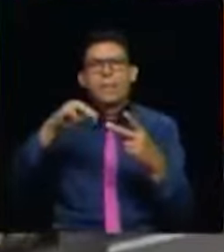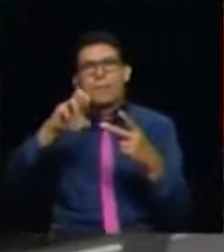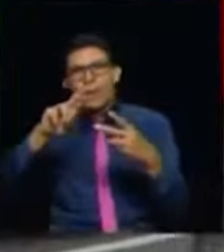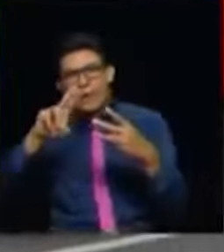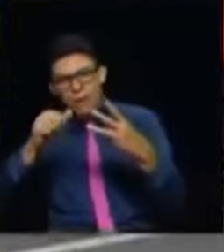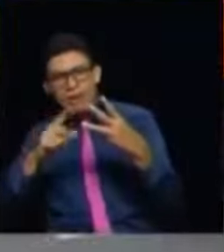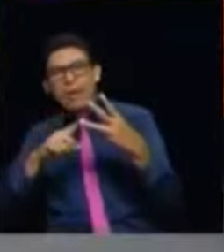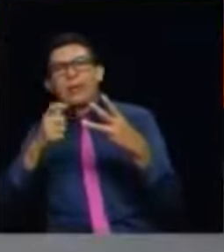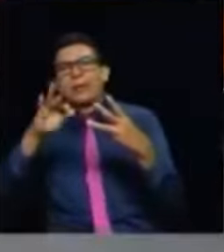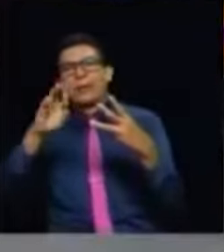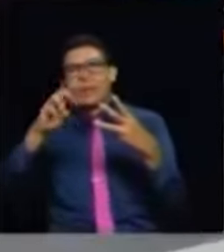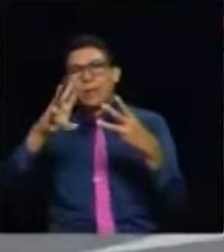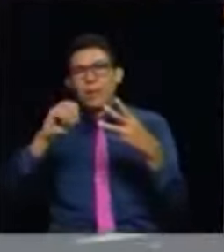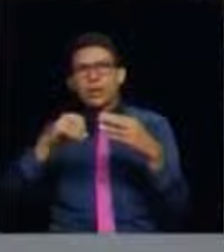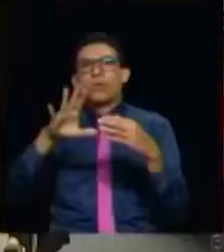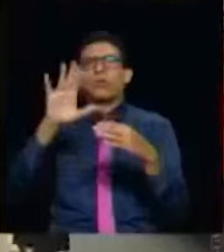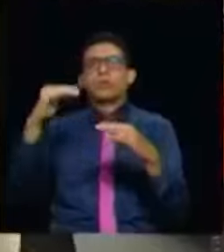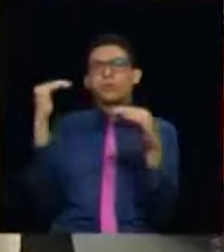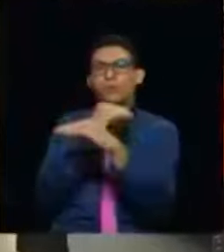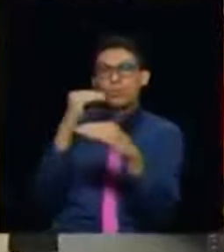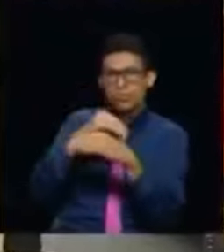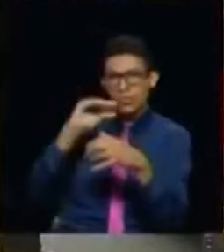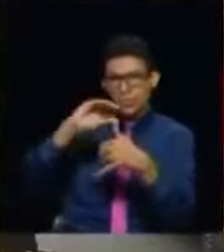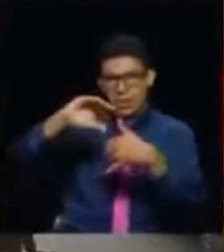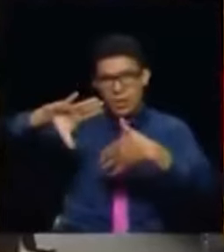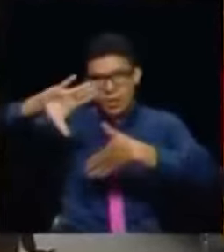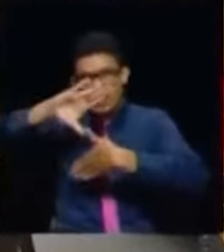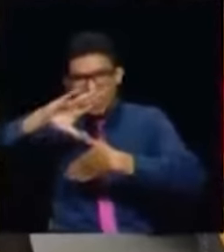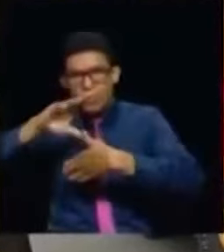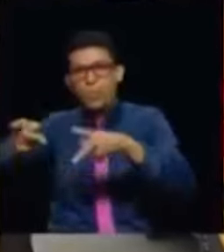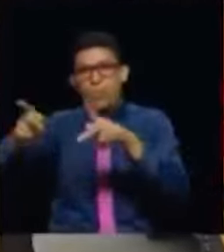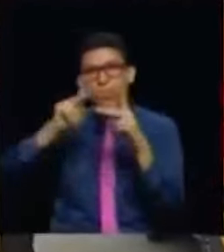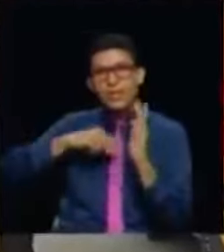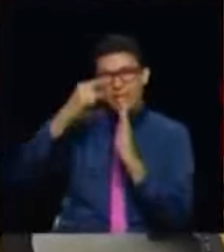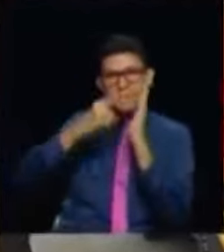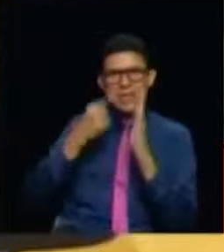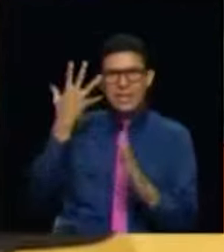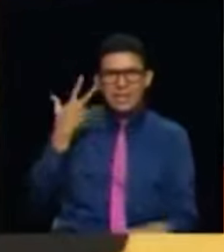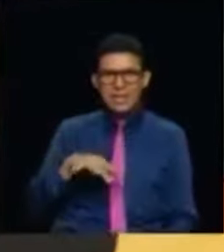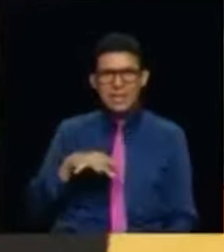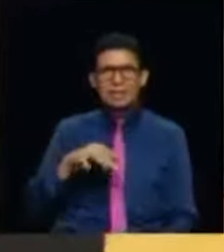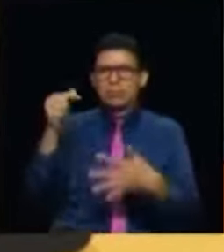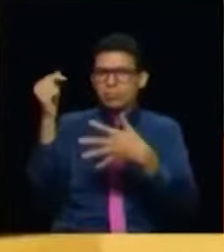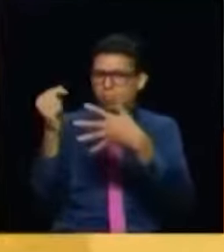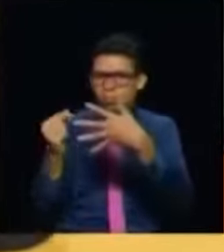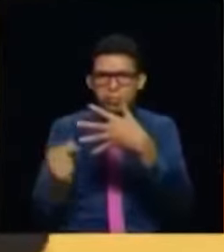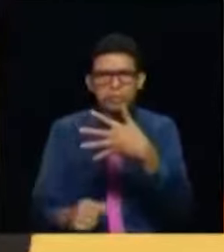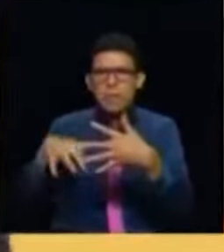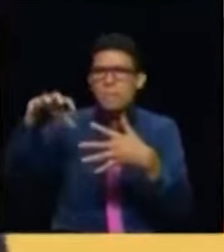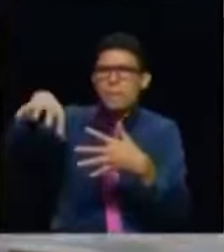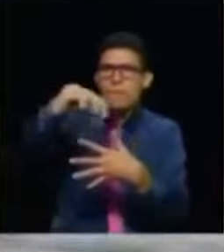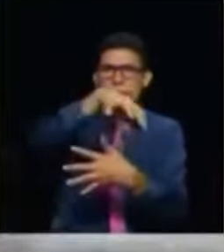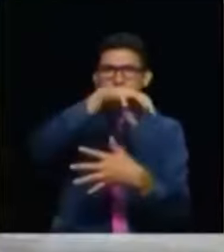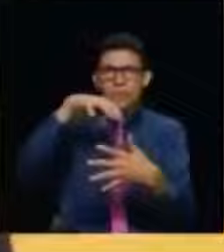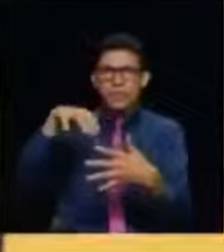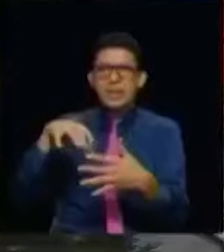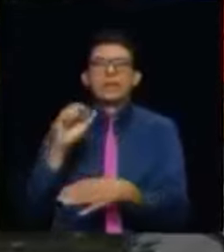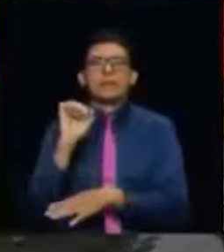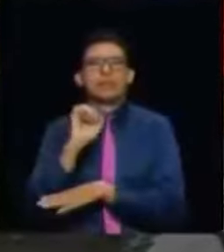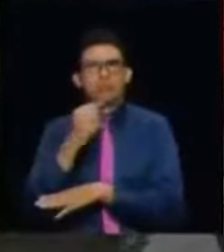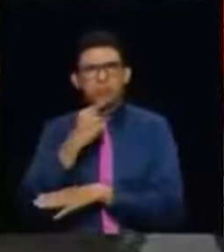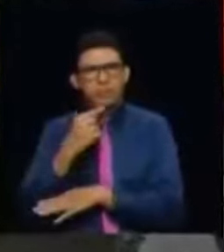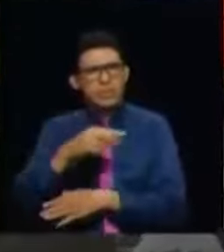vía Panamericana, el puente de los mil días, entre otros, fueron los lugares donde también hicieron presencia los conductores, quienes insisten en que